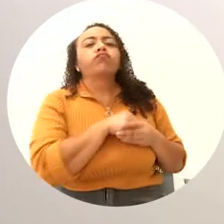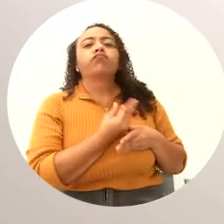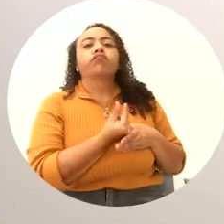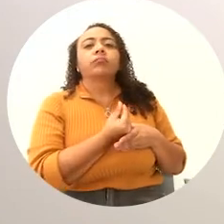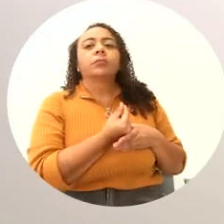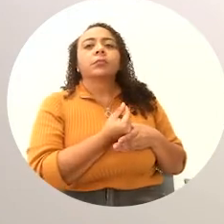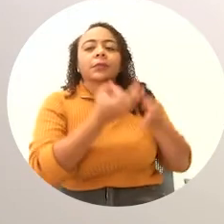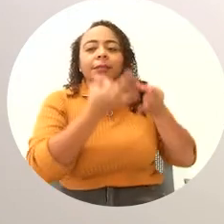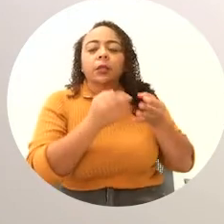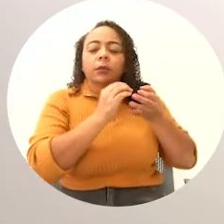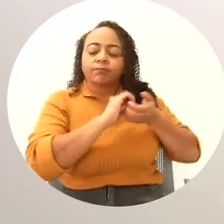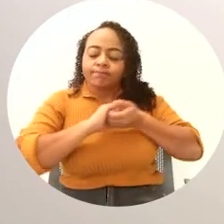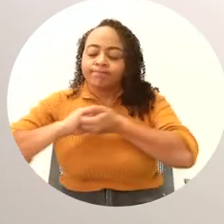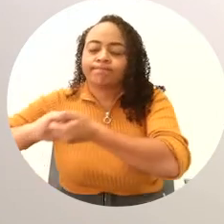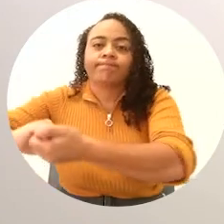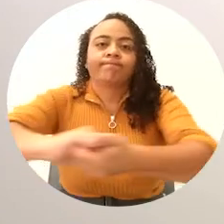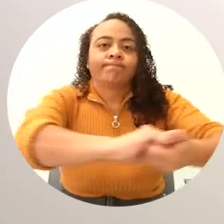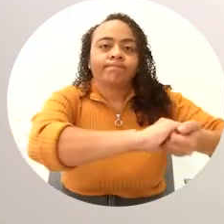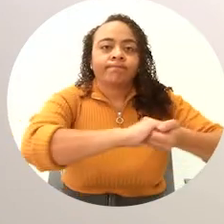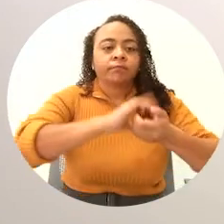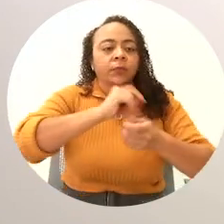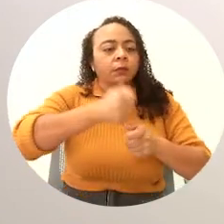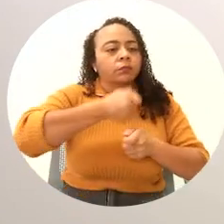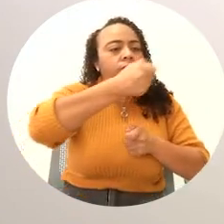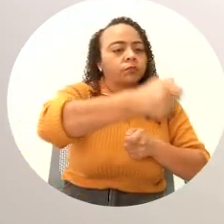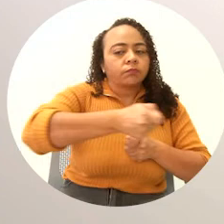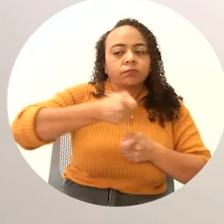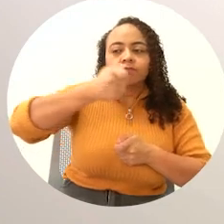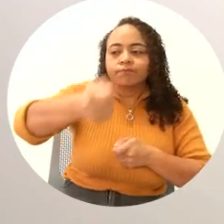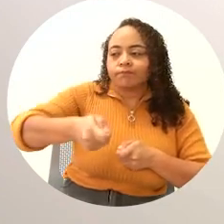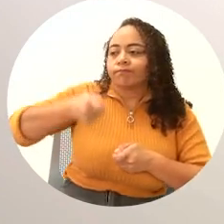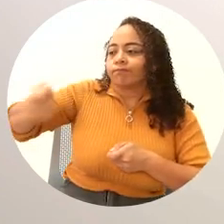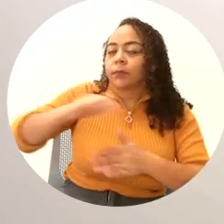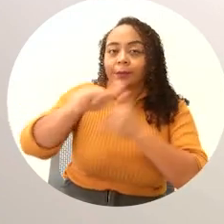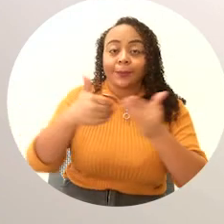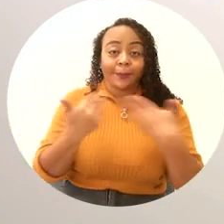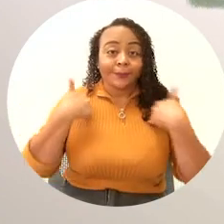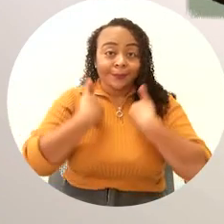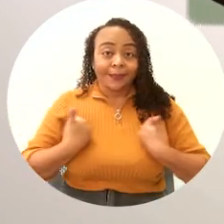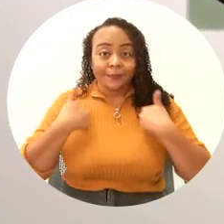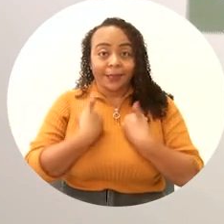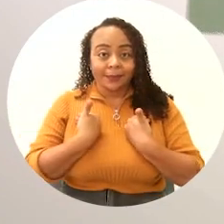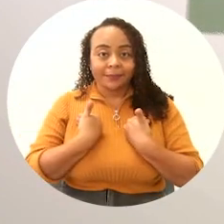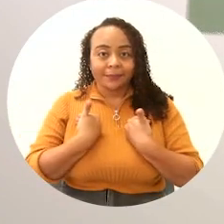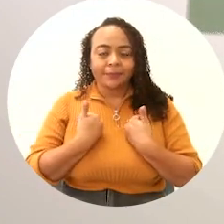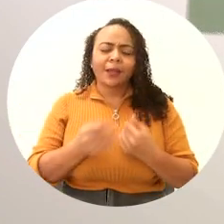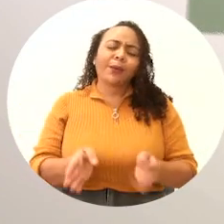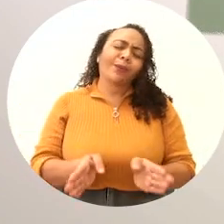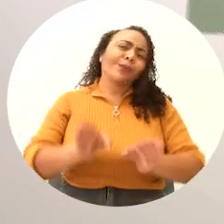dinero guardado, decidió solidarizarse y repartir lo que tenía con todos los animales.